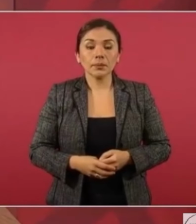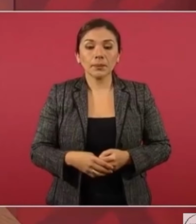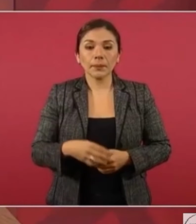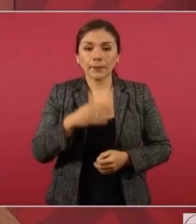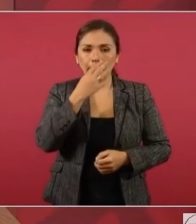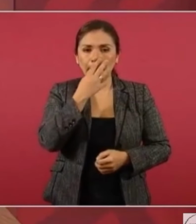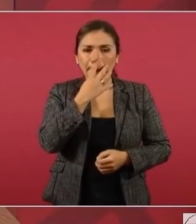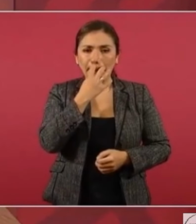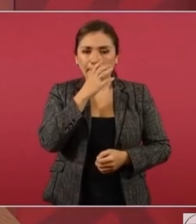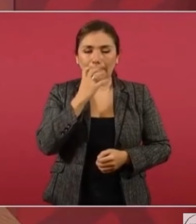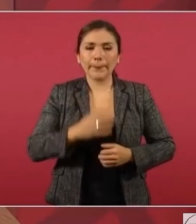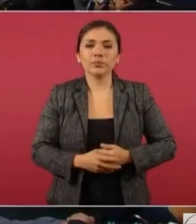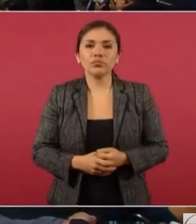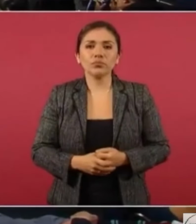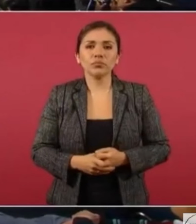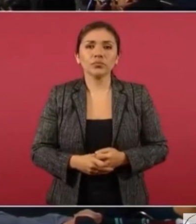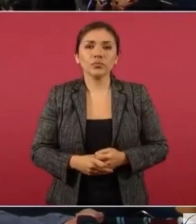¿Cuánto costaba mantener